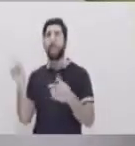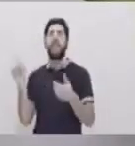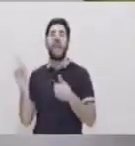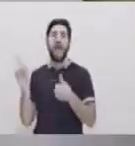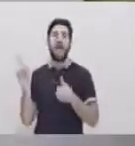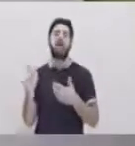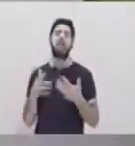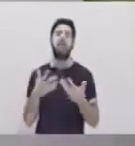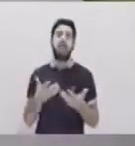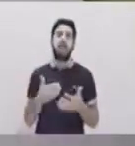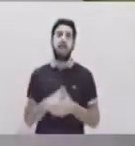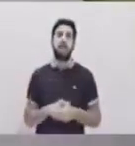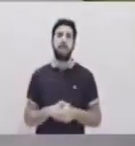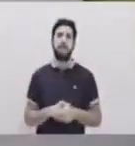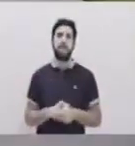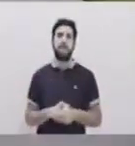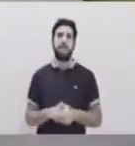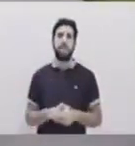este caso, por